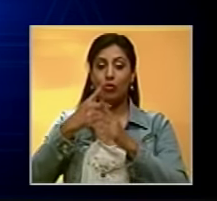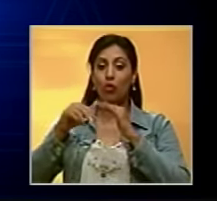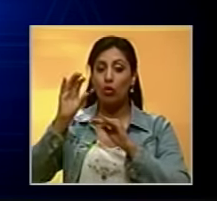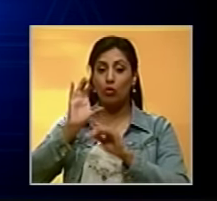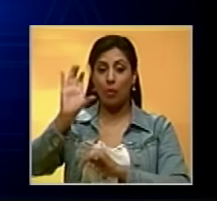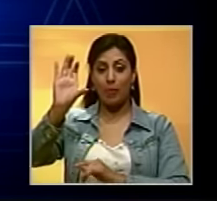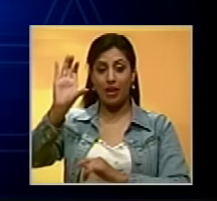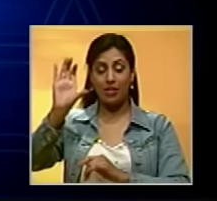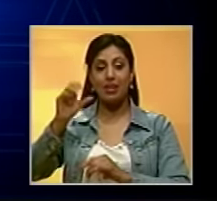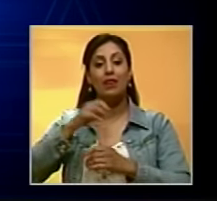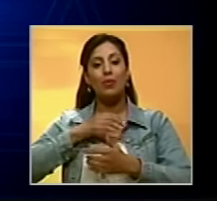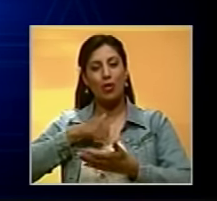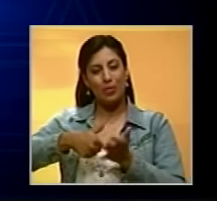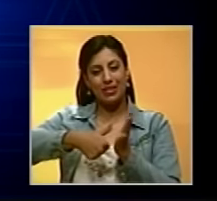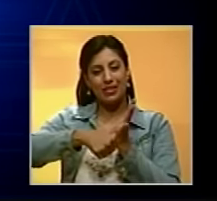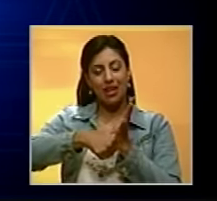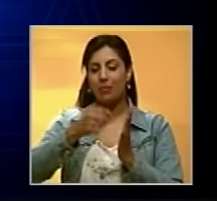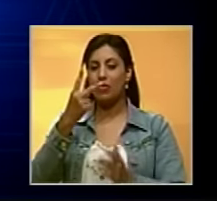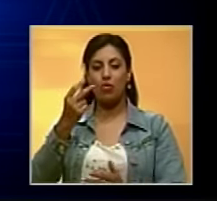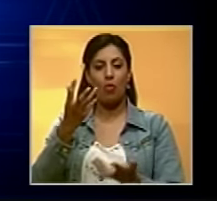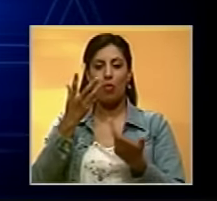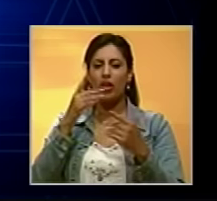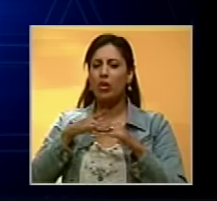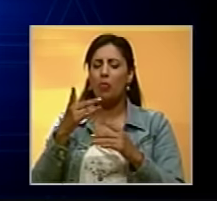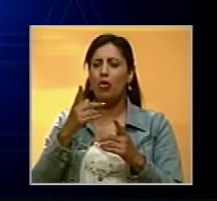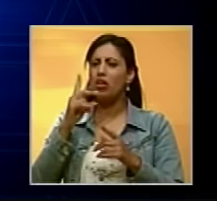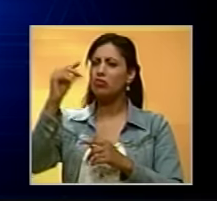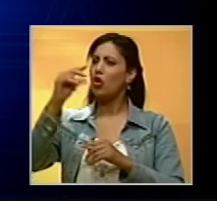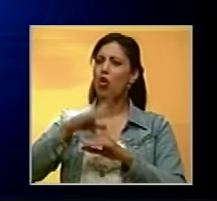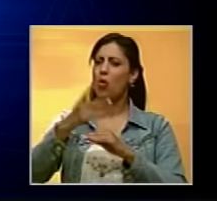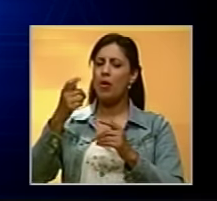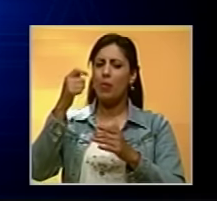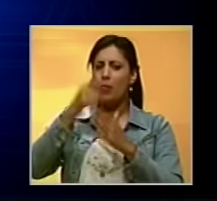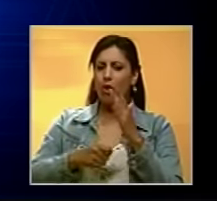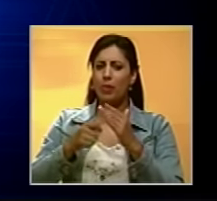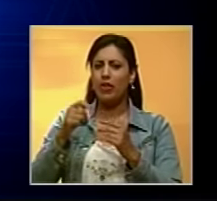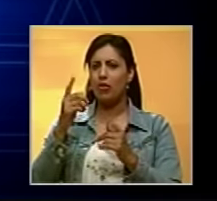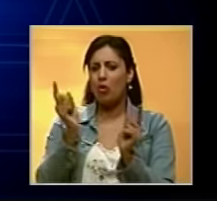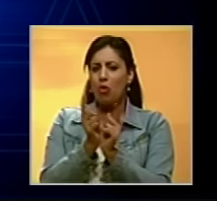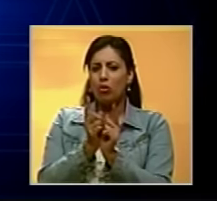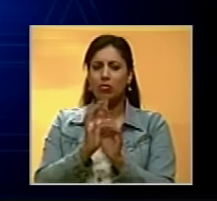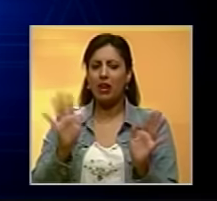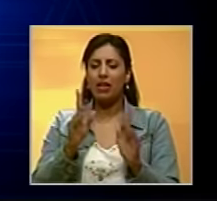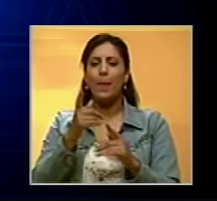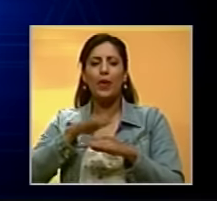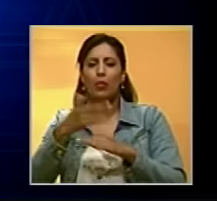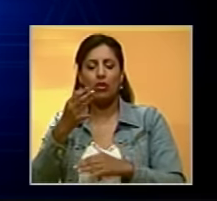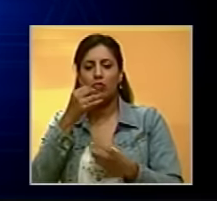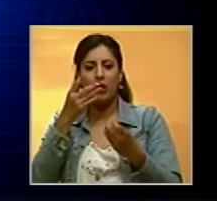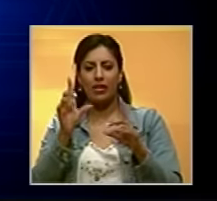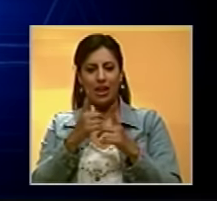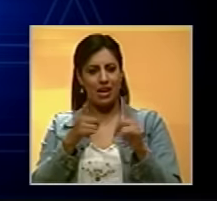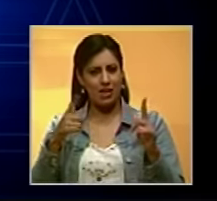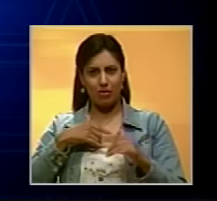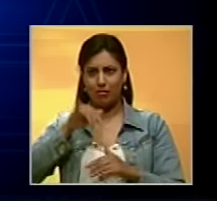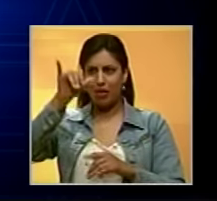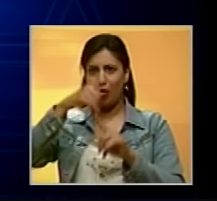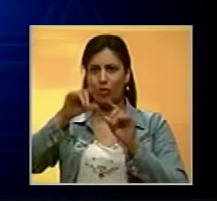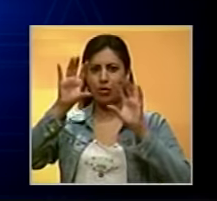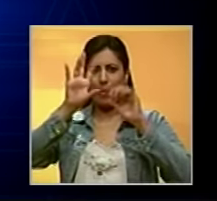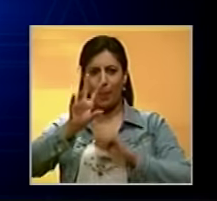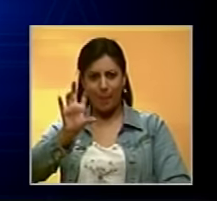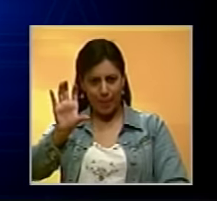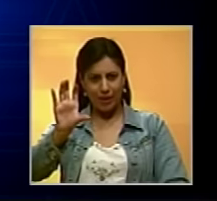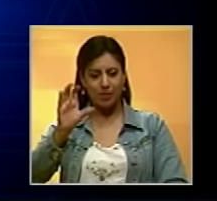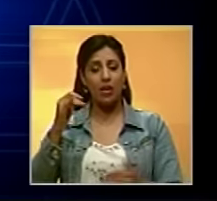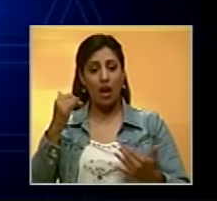extranjería saime no detalla la razón por la que se privó a los políticos opositores de su derecho al libre tránsito fuera del territorio